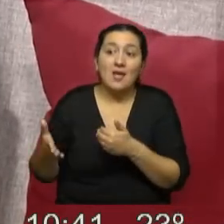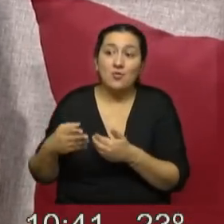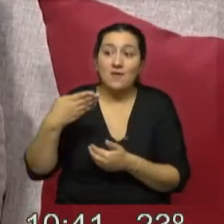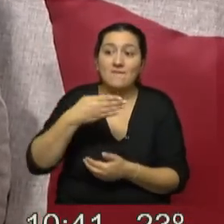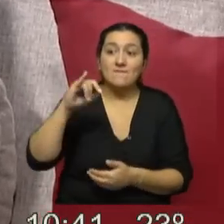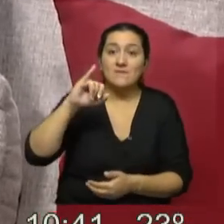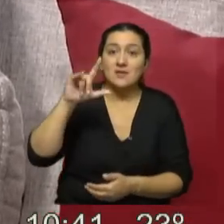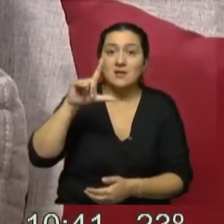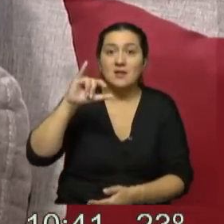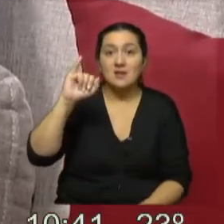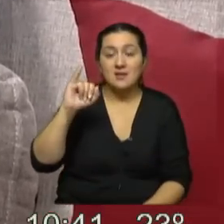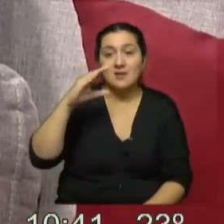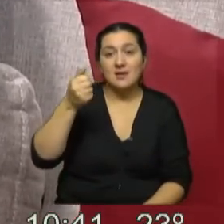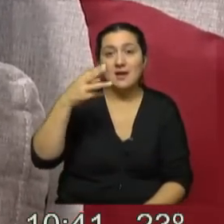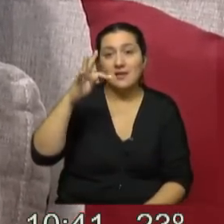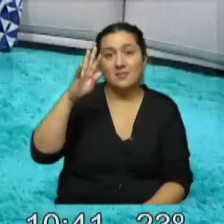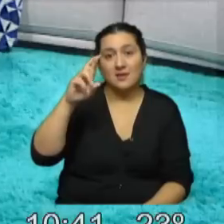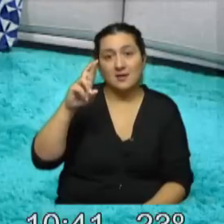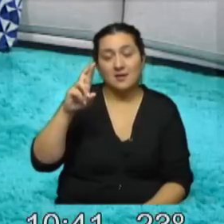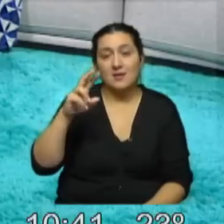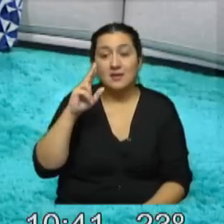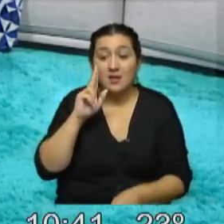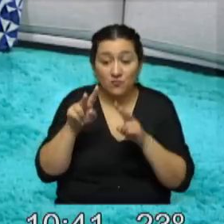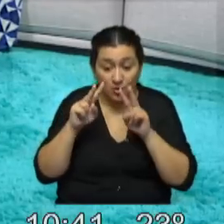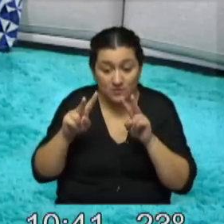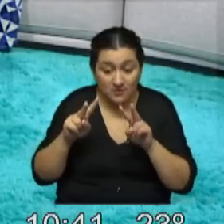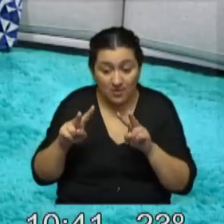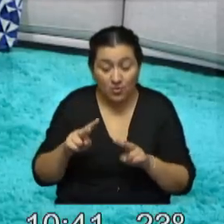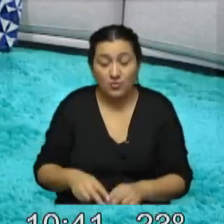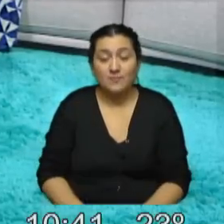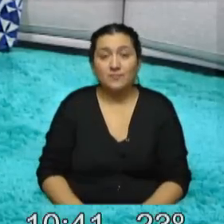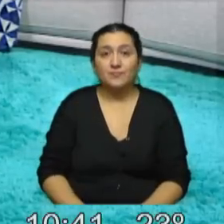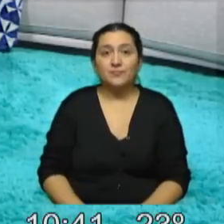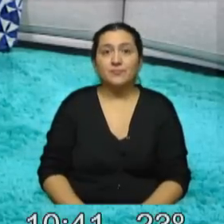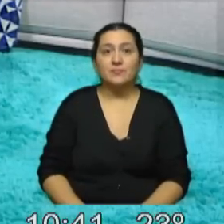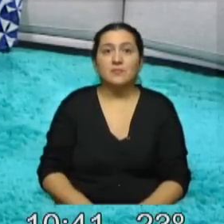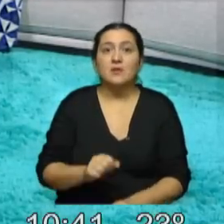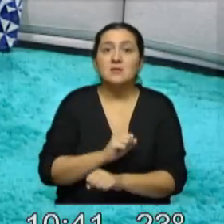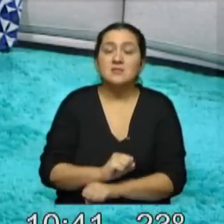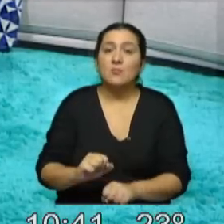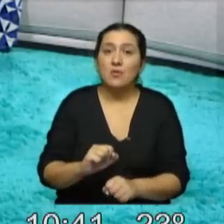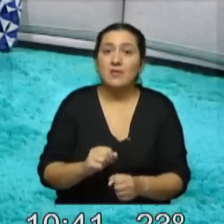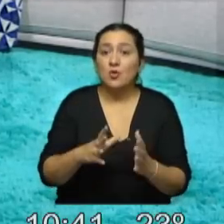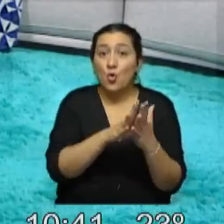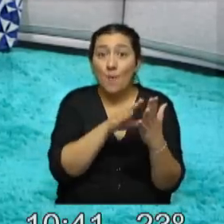Carter que fue como un observador al centro de cómputos y demás